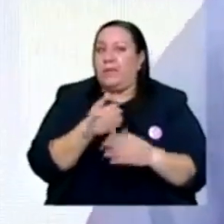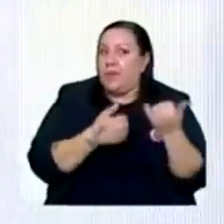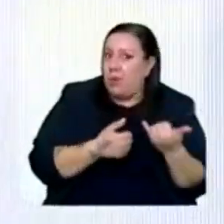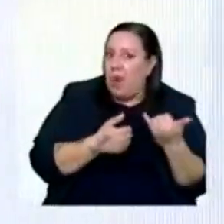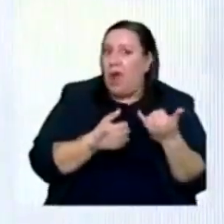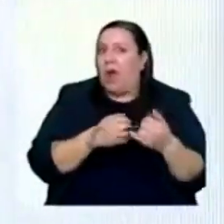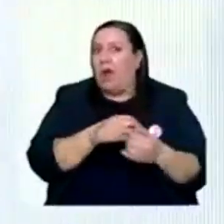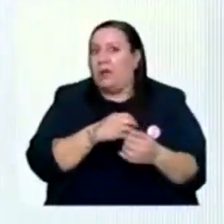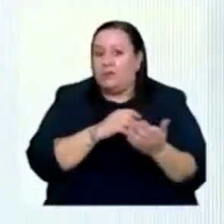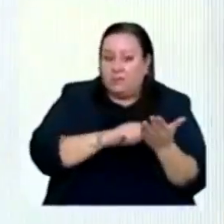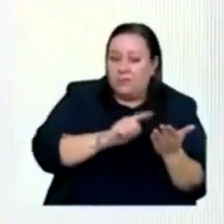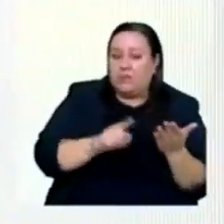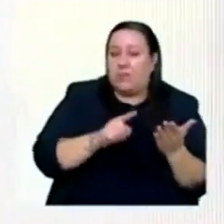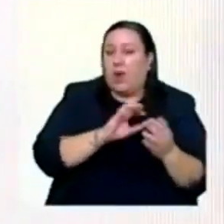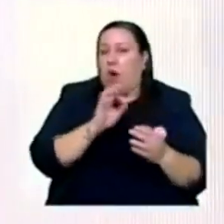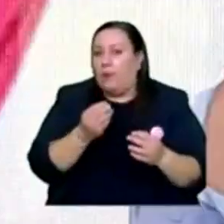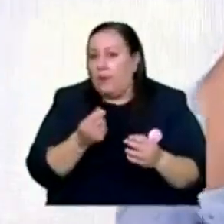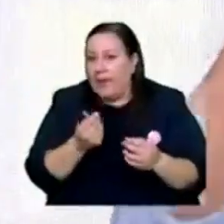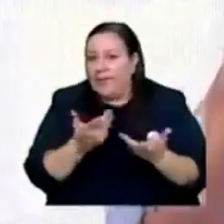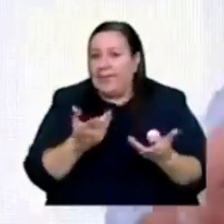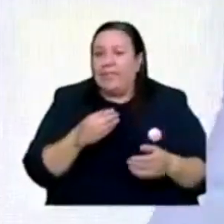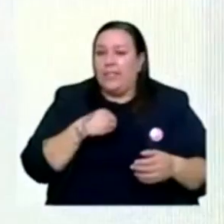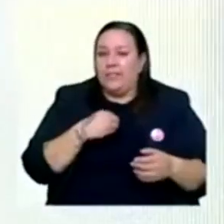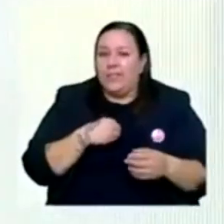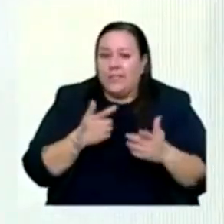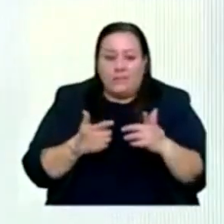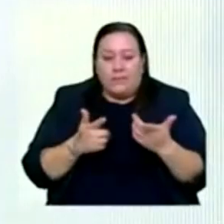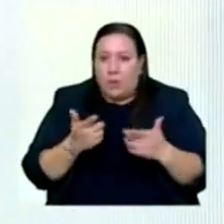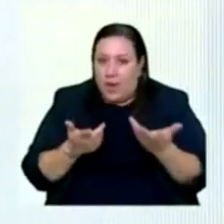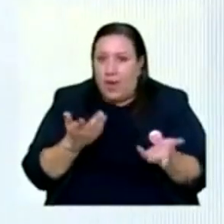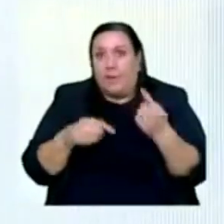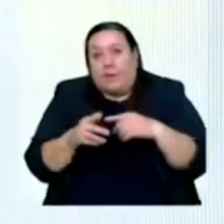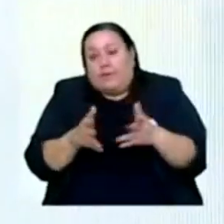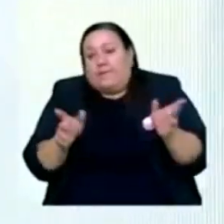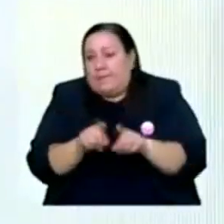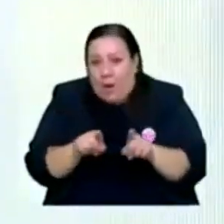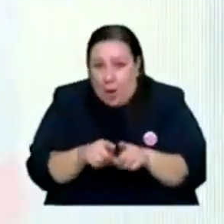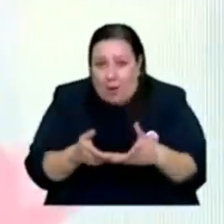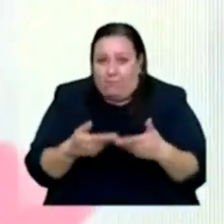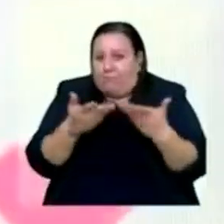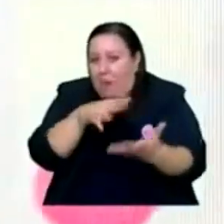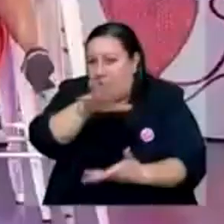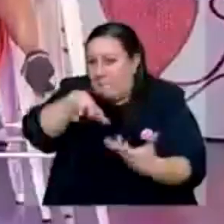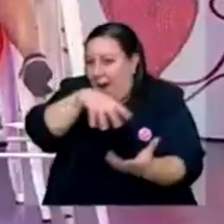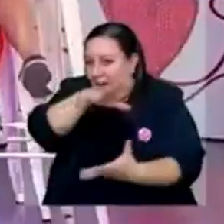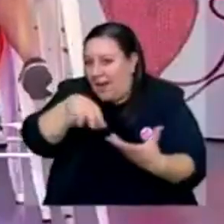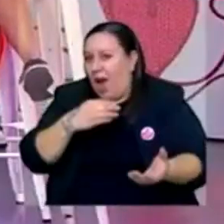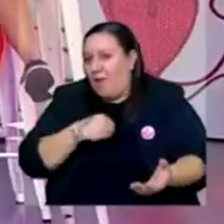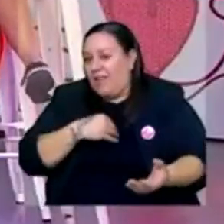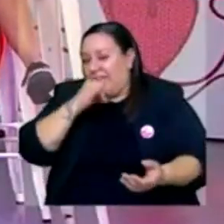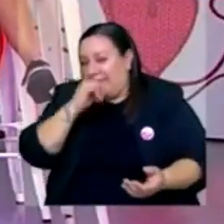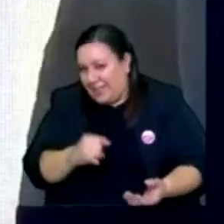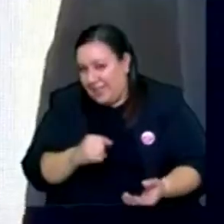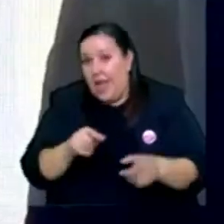o algo, decís, bueno, está. Toda canchera. Tenés que confiar mucho en el mago. Obvio, le dije. Toda canchera, me quería morir después. Hay que confiar en el mago como